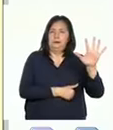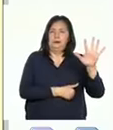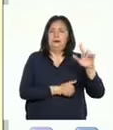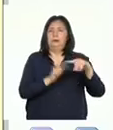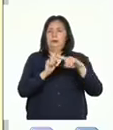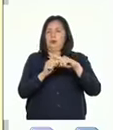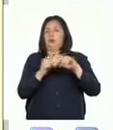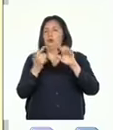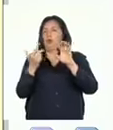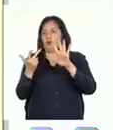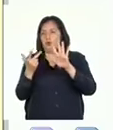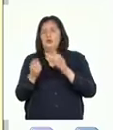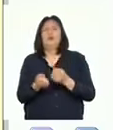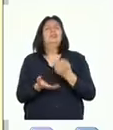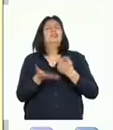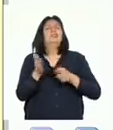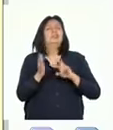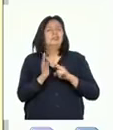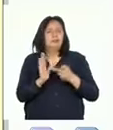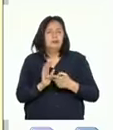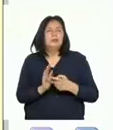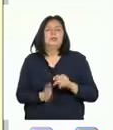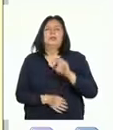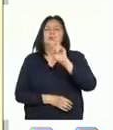365 por 8, es decir,